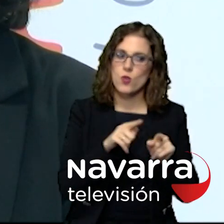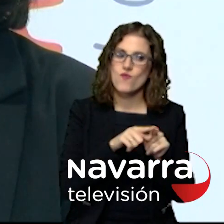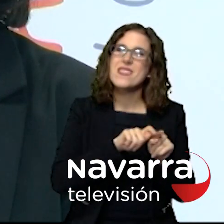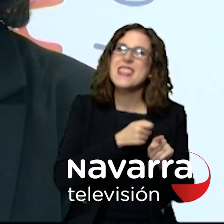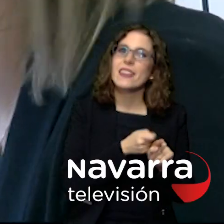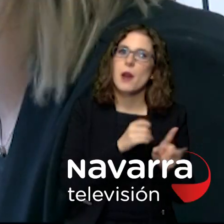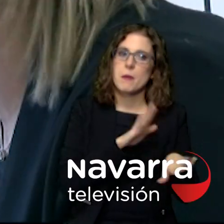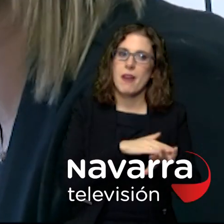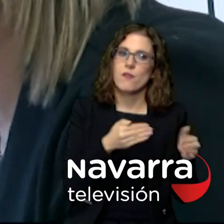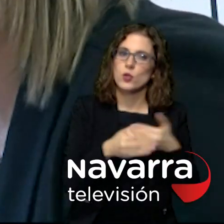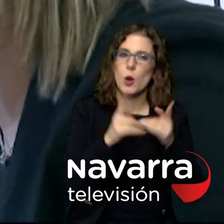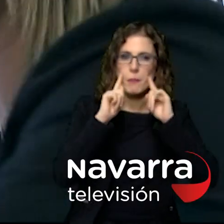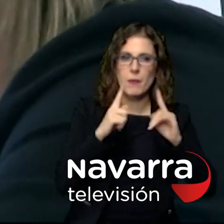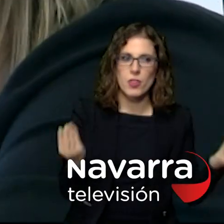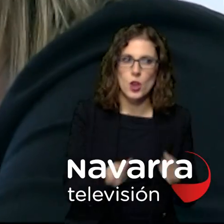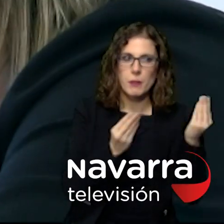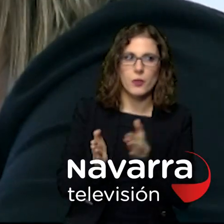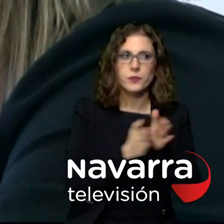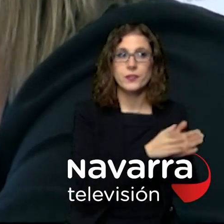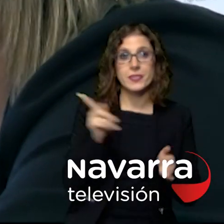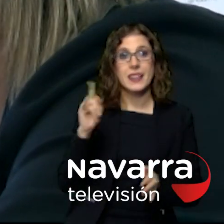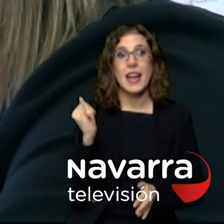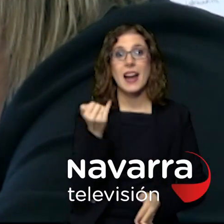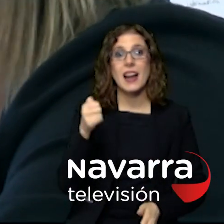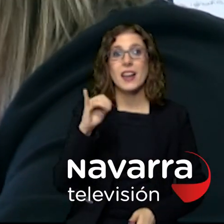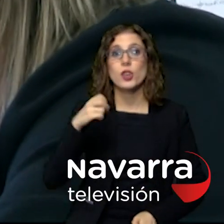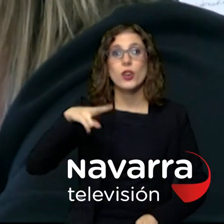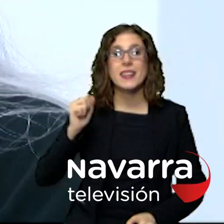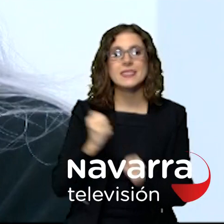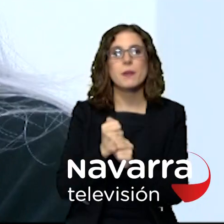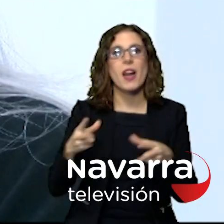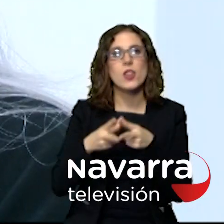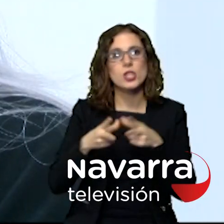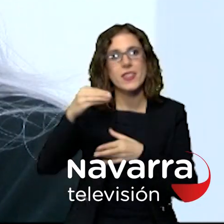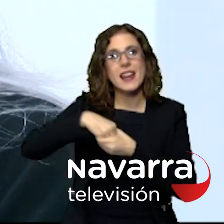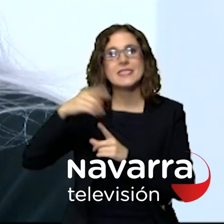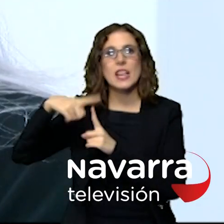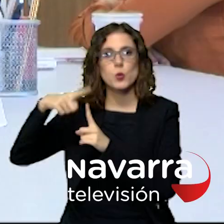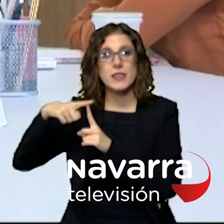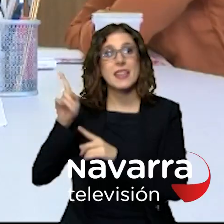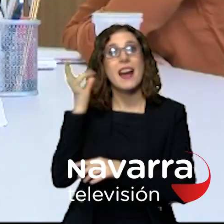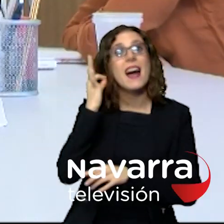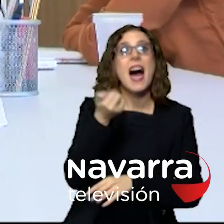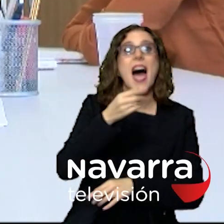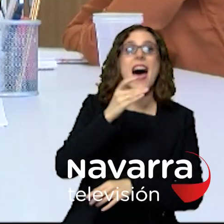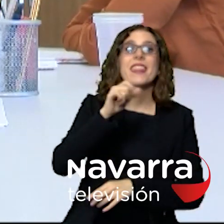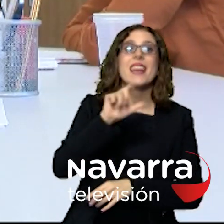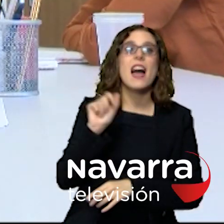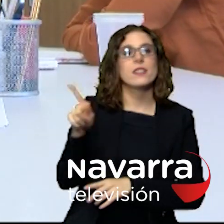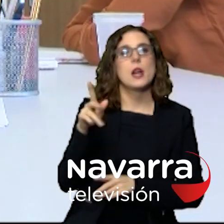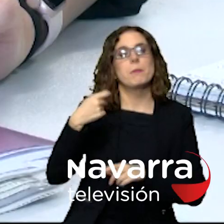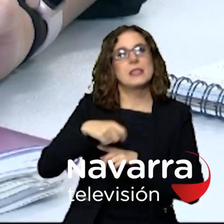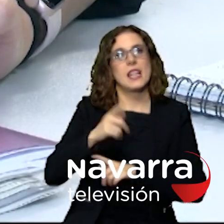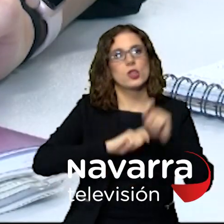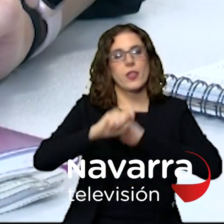prevención. Hayuna es trabajadora social en Tasubinsa, mientras que Adela es el responsable de la Asociación Navarra de Laringectomizados. Han